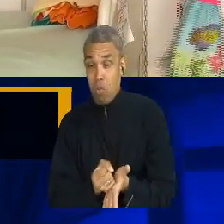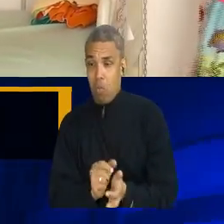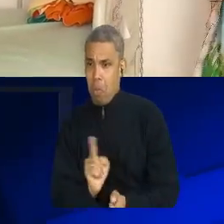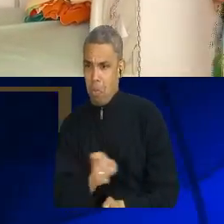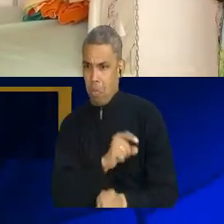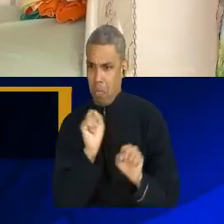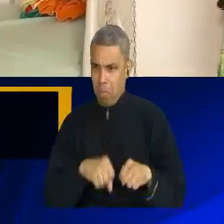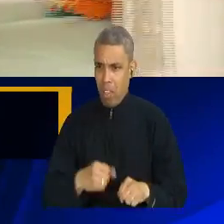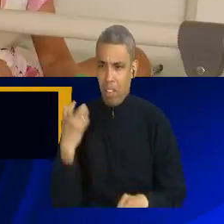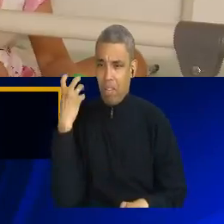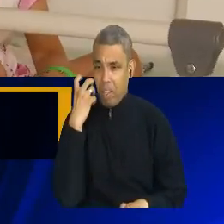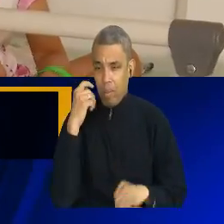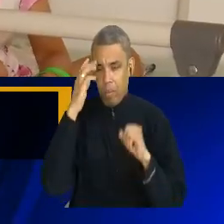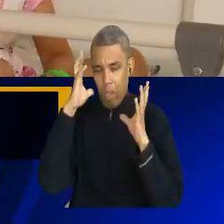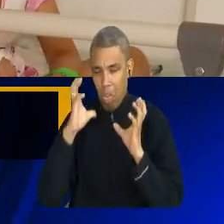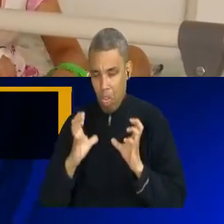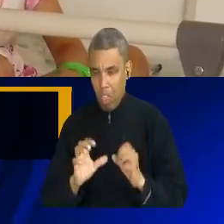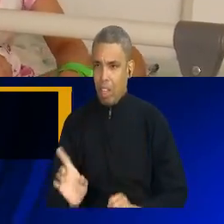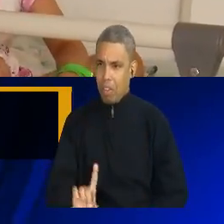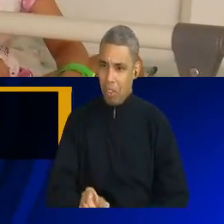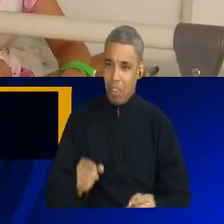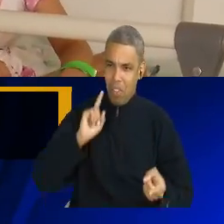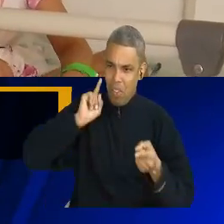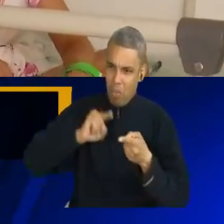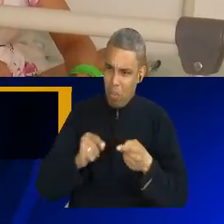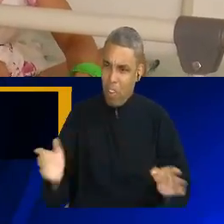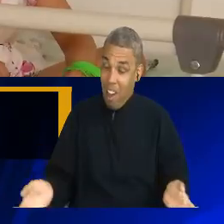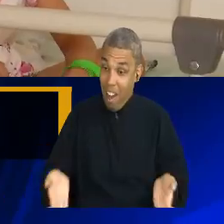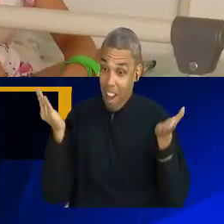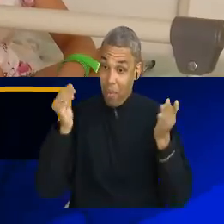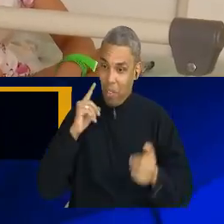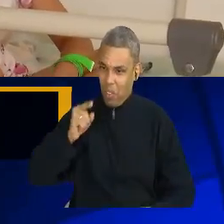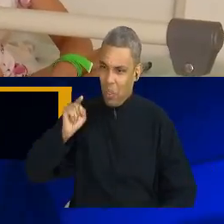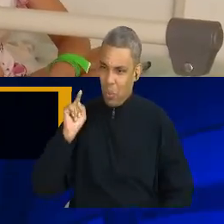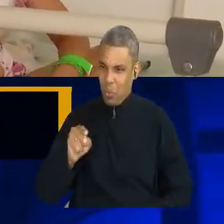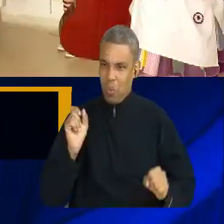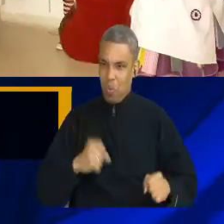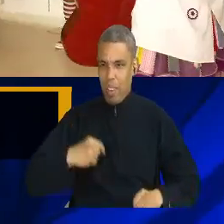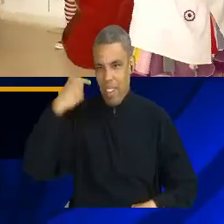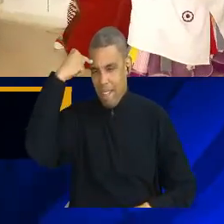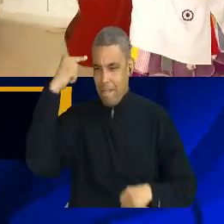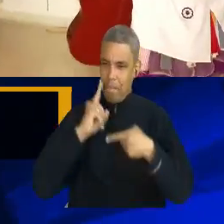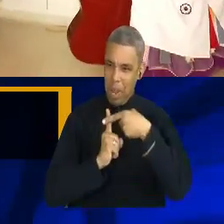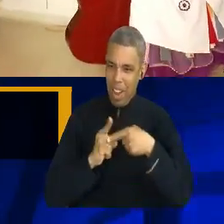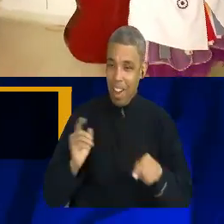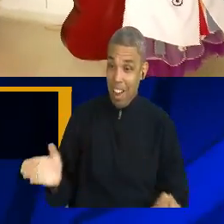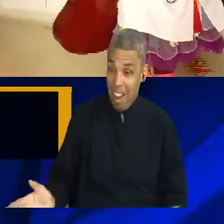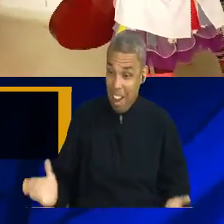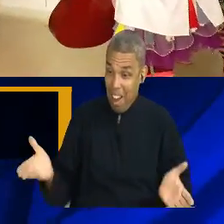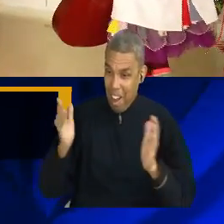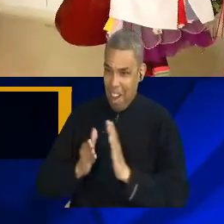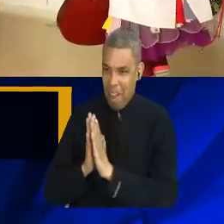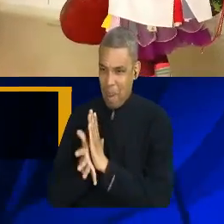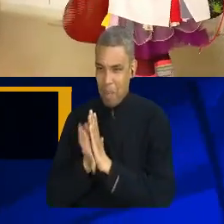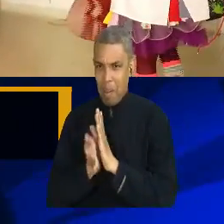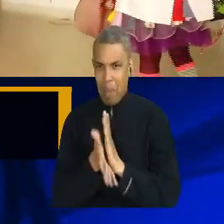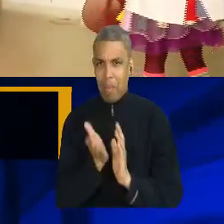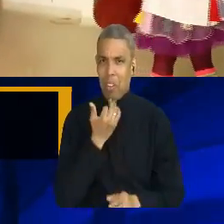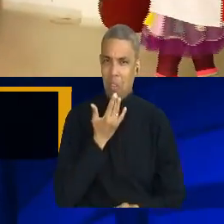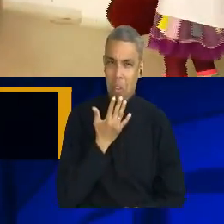que nosotros no nos fijamos en la enfermedad, sino en la persona. Entonces cuando nosotros llegamos con nuestra cantidad de